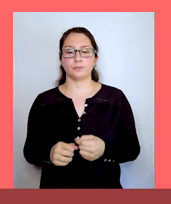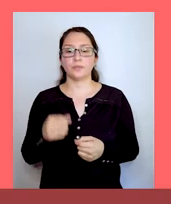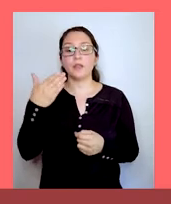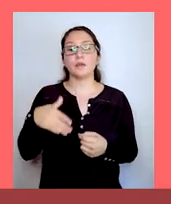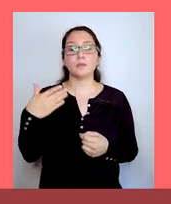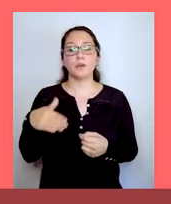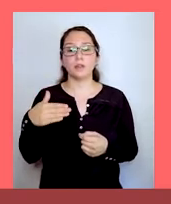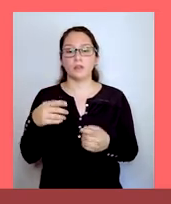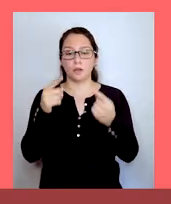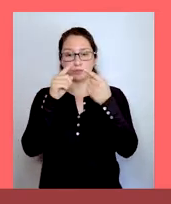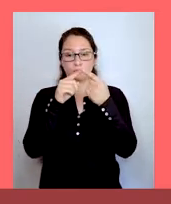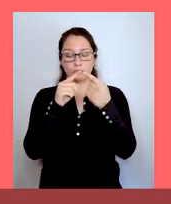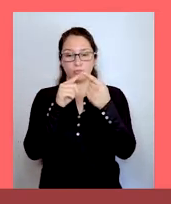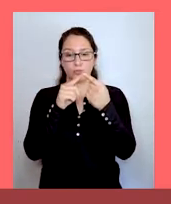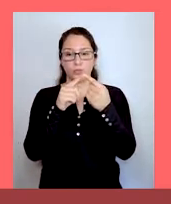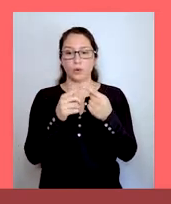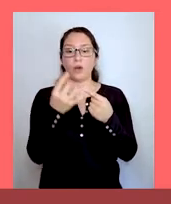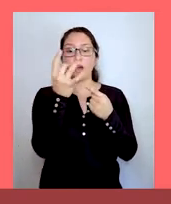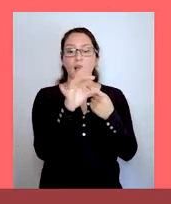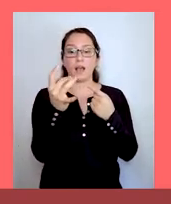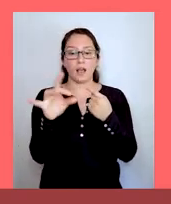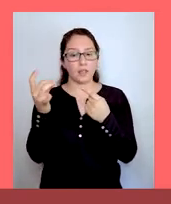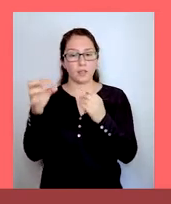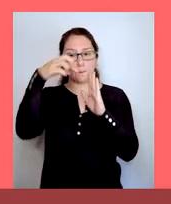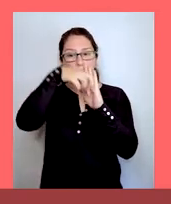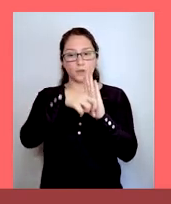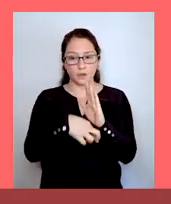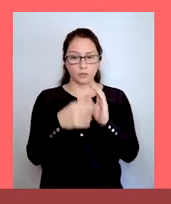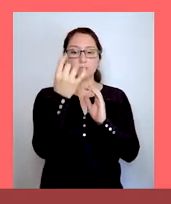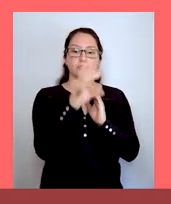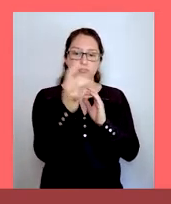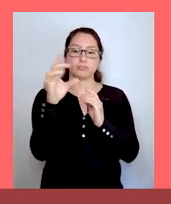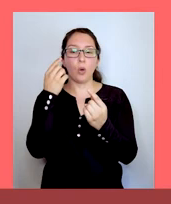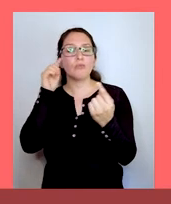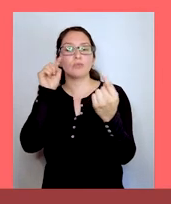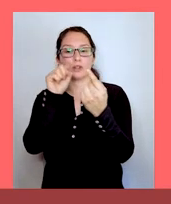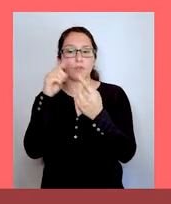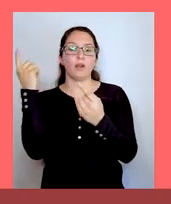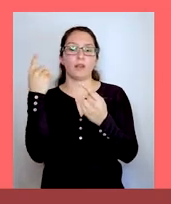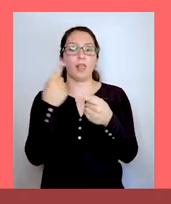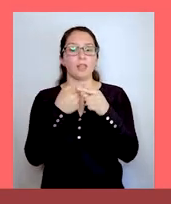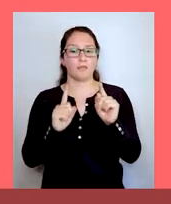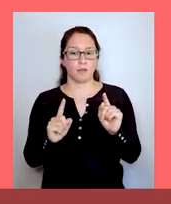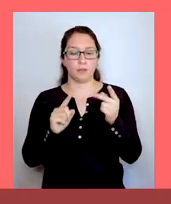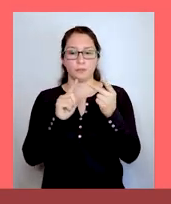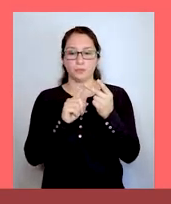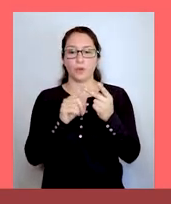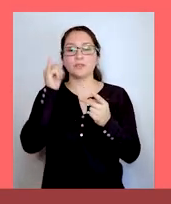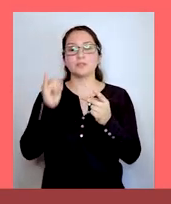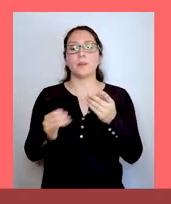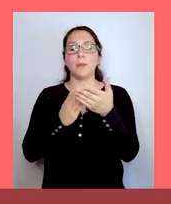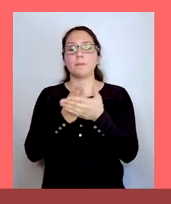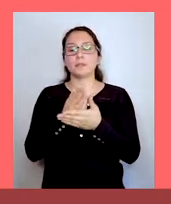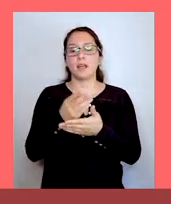general? Aspectos a considerar. Redacta siempre un objetivo general por proyecto. Siempre comienza